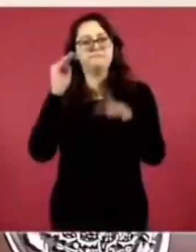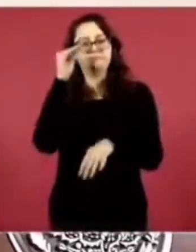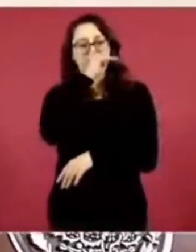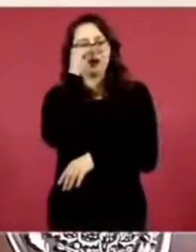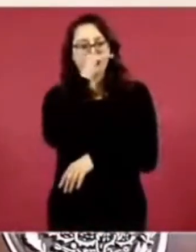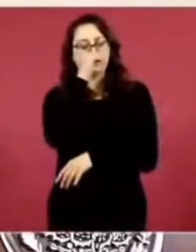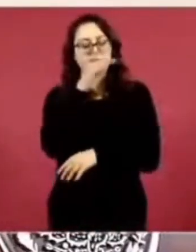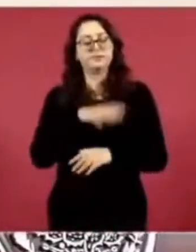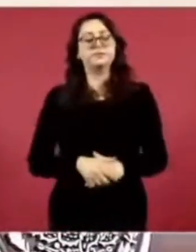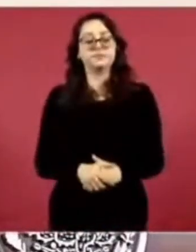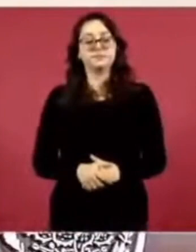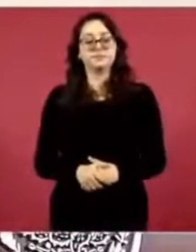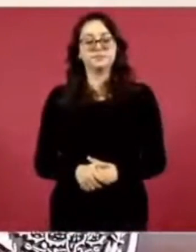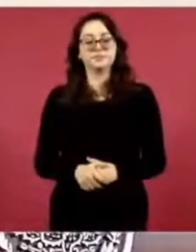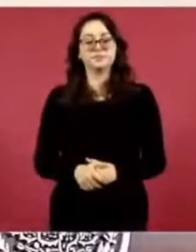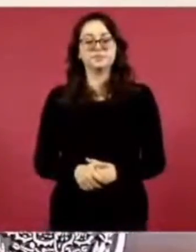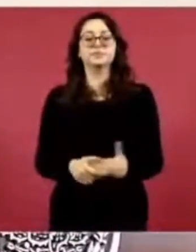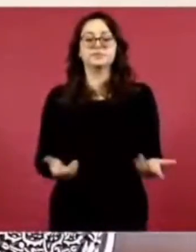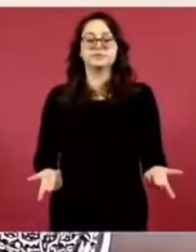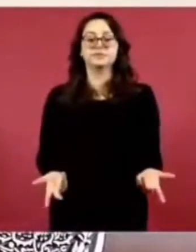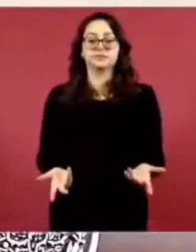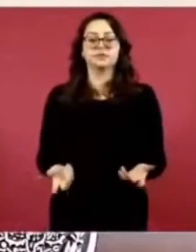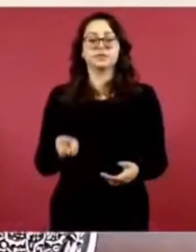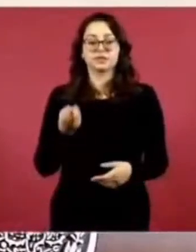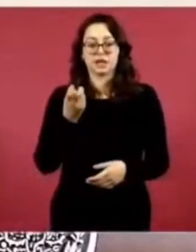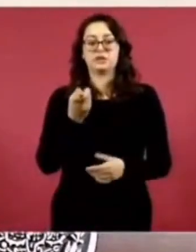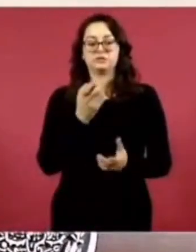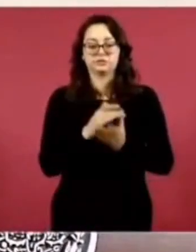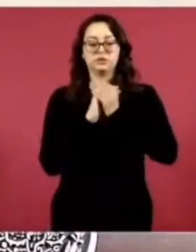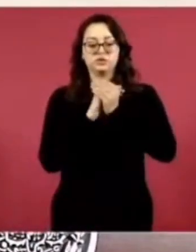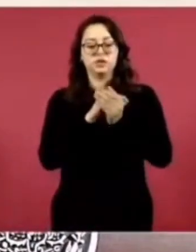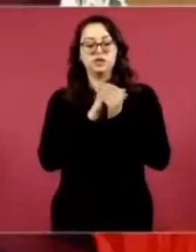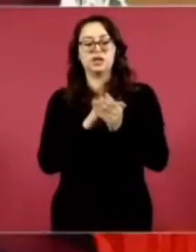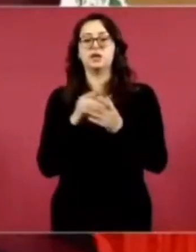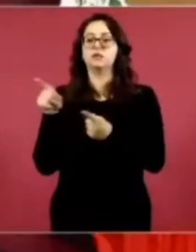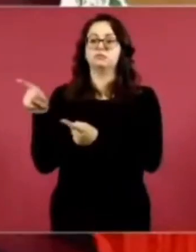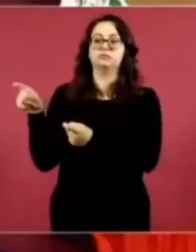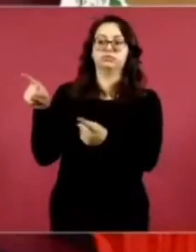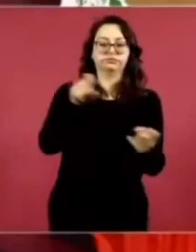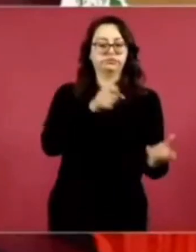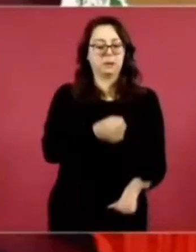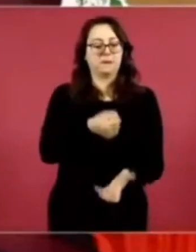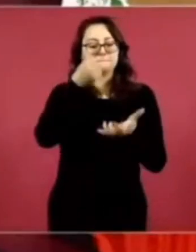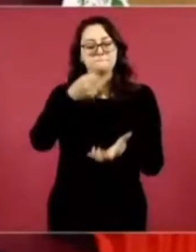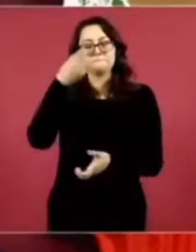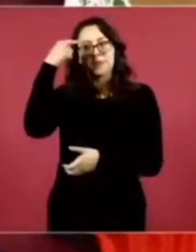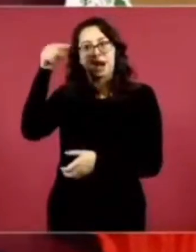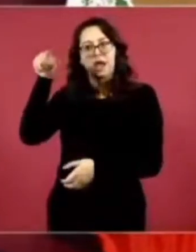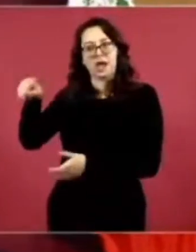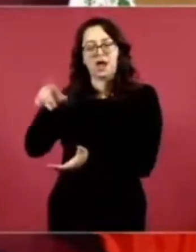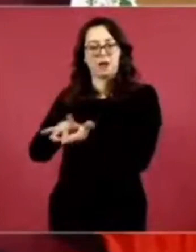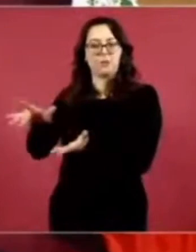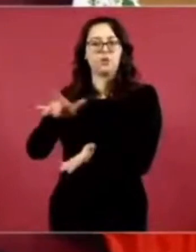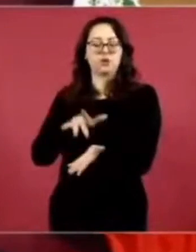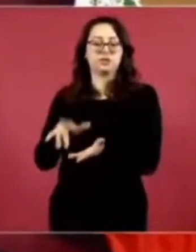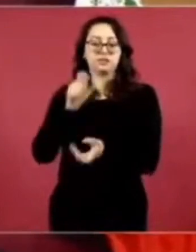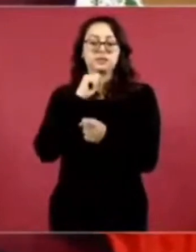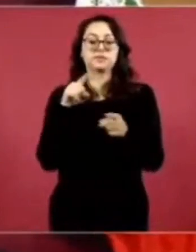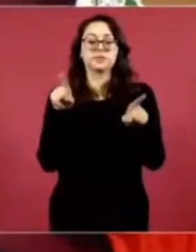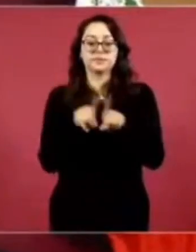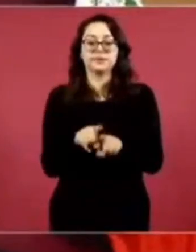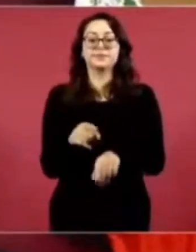Y pues lo de la lotería es por eso no básicamente muy